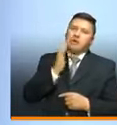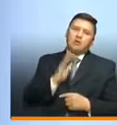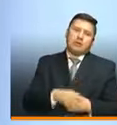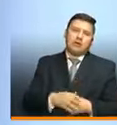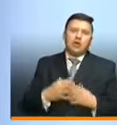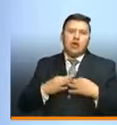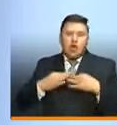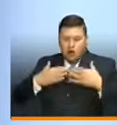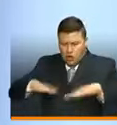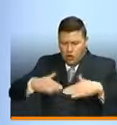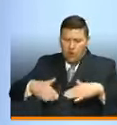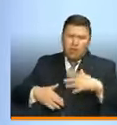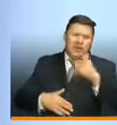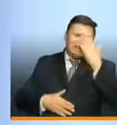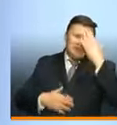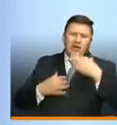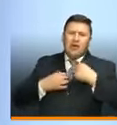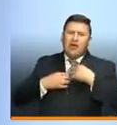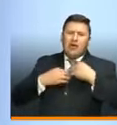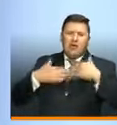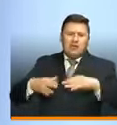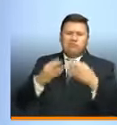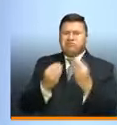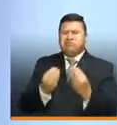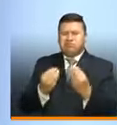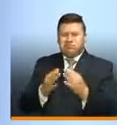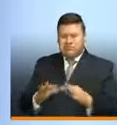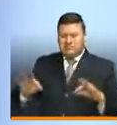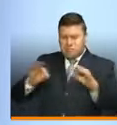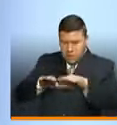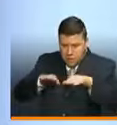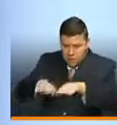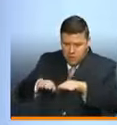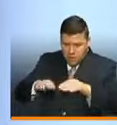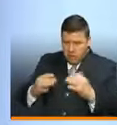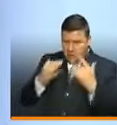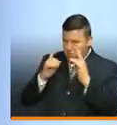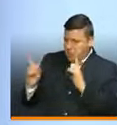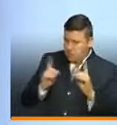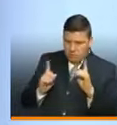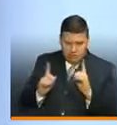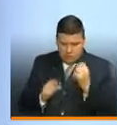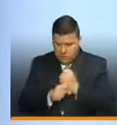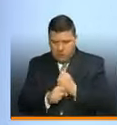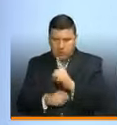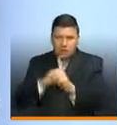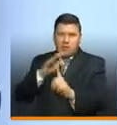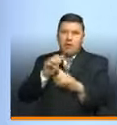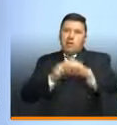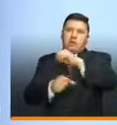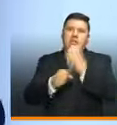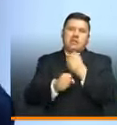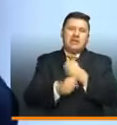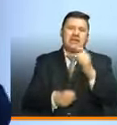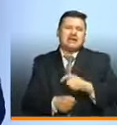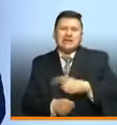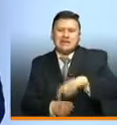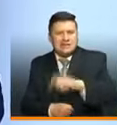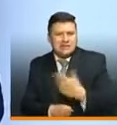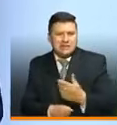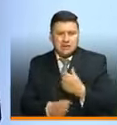las confecciones, que es un sector que tiene tantísima importancia porque es altamente generador de empleos, porque lo